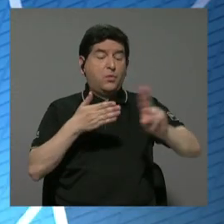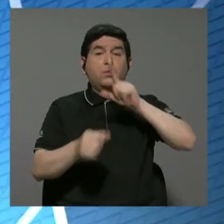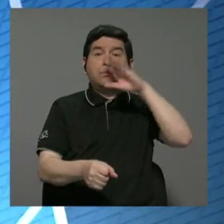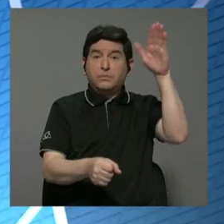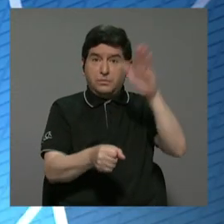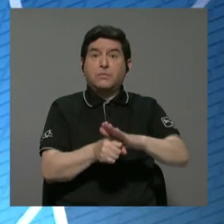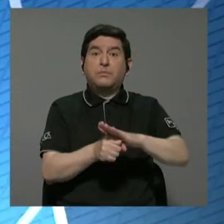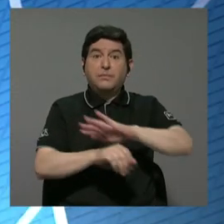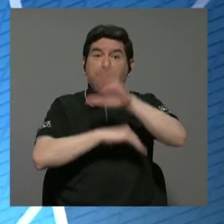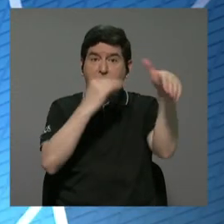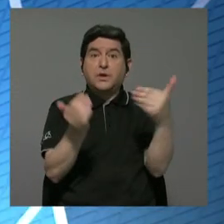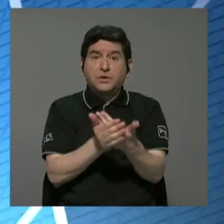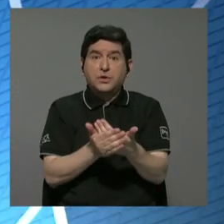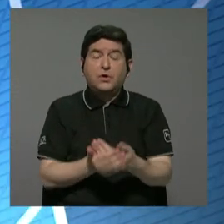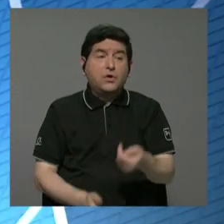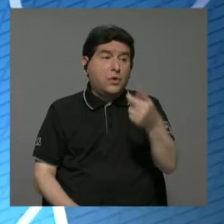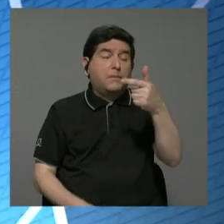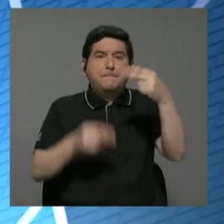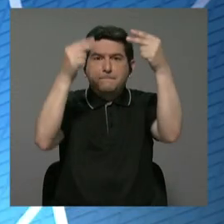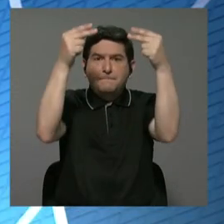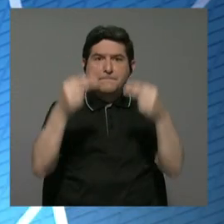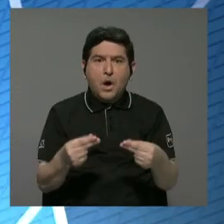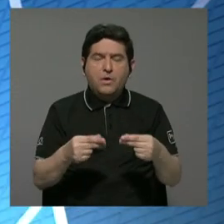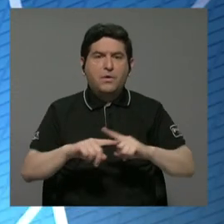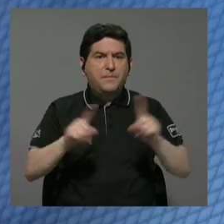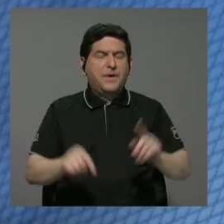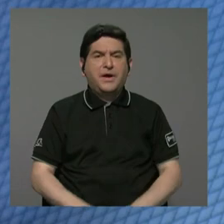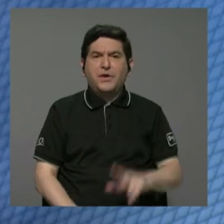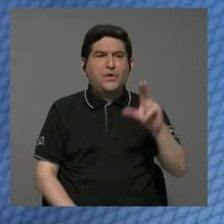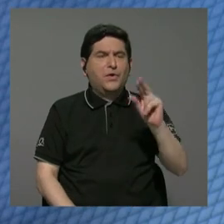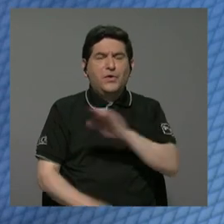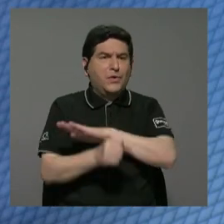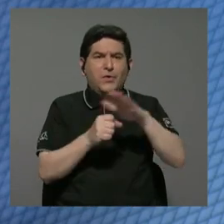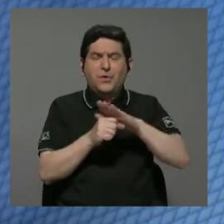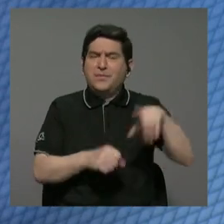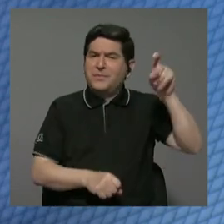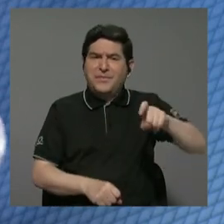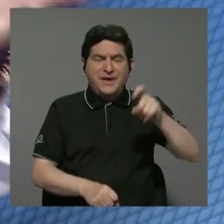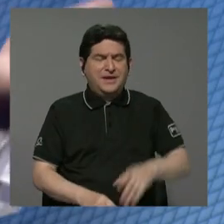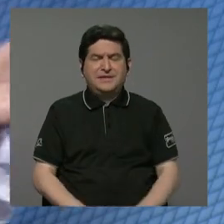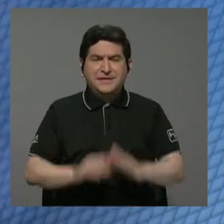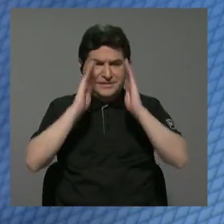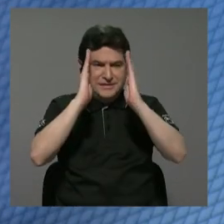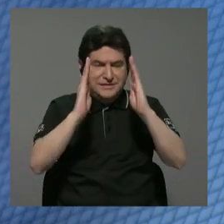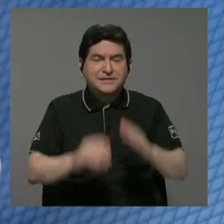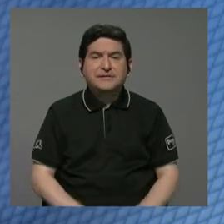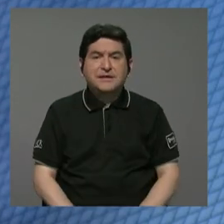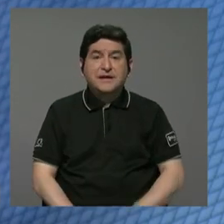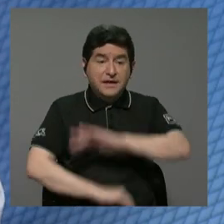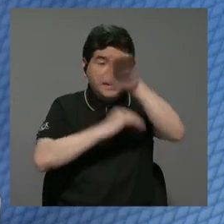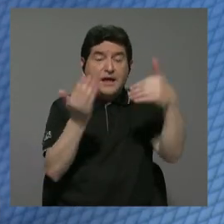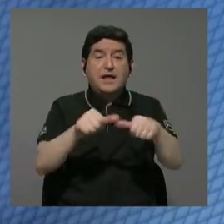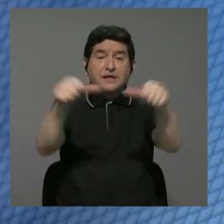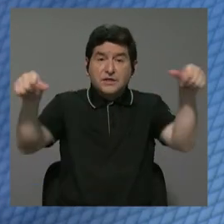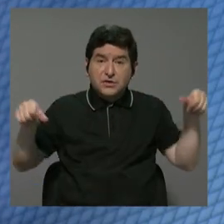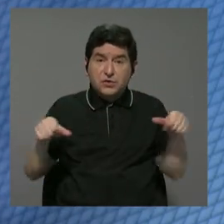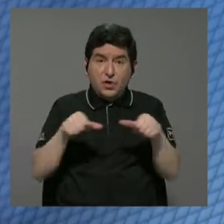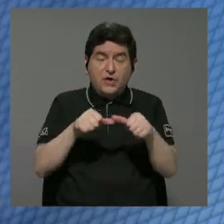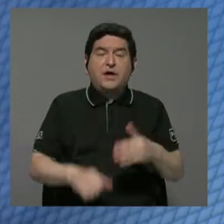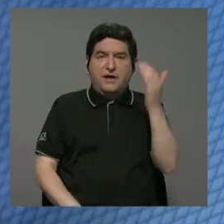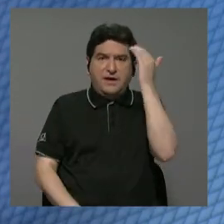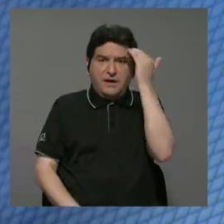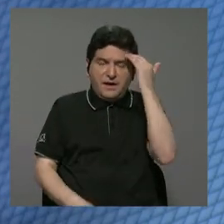cumpliendo a cabalidad y con muy poco presupuesto y no está dando abasto con todas las necesidades que requieren porque también está presente en todas las áreas